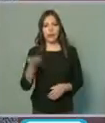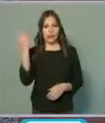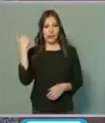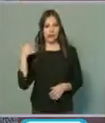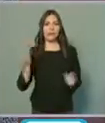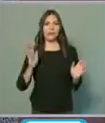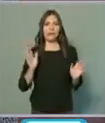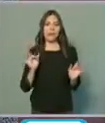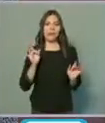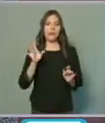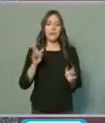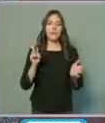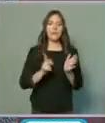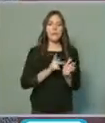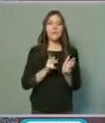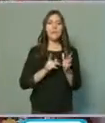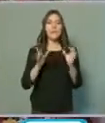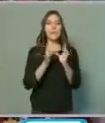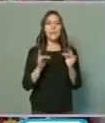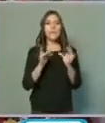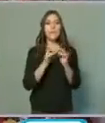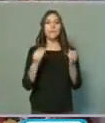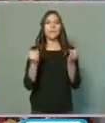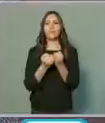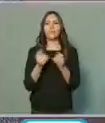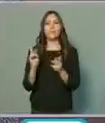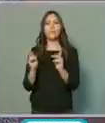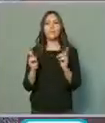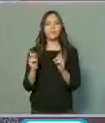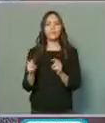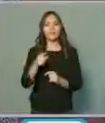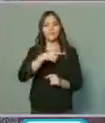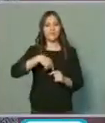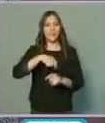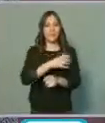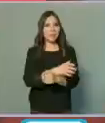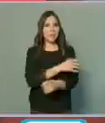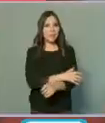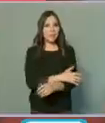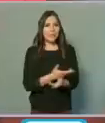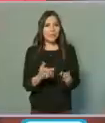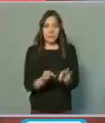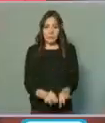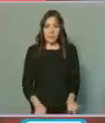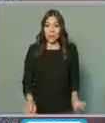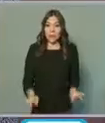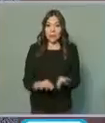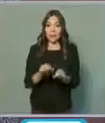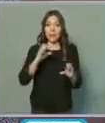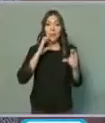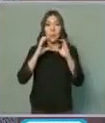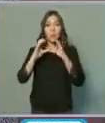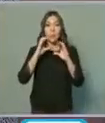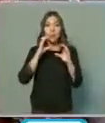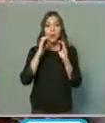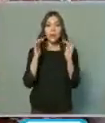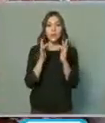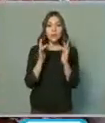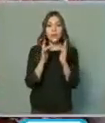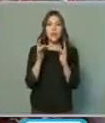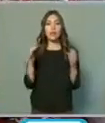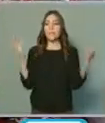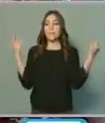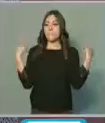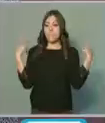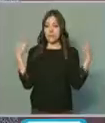el programa y lo platicábamos también en nosotros. Qué importante es que de verdad existe esta comunicación entre los padres de familia y